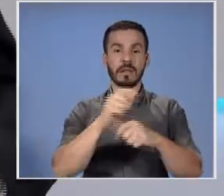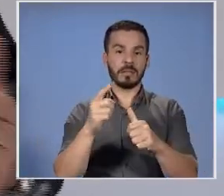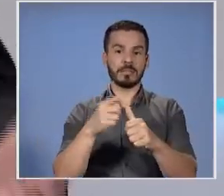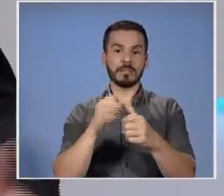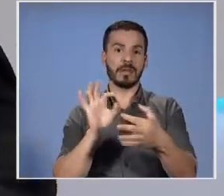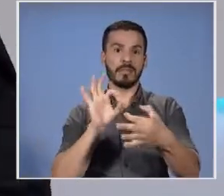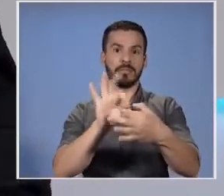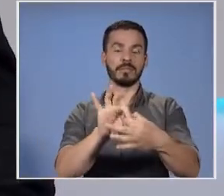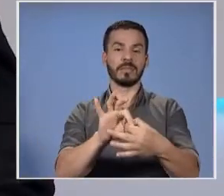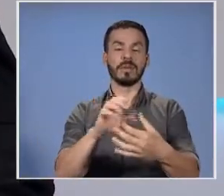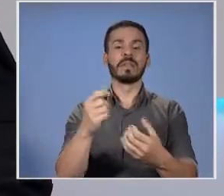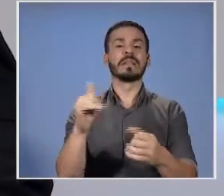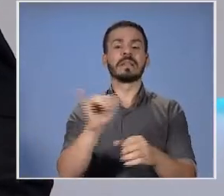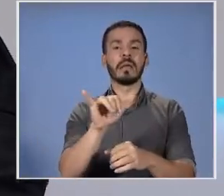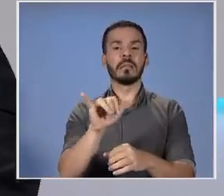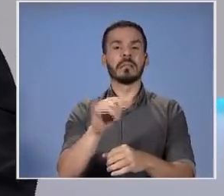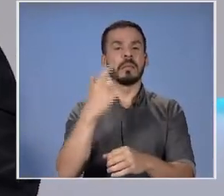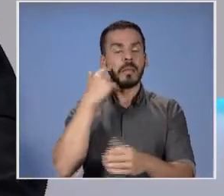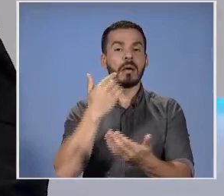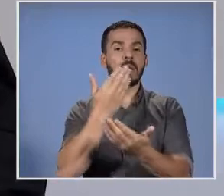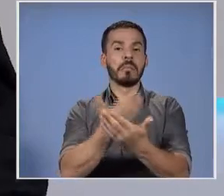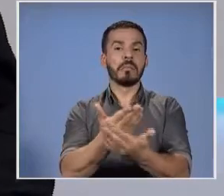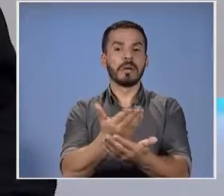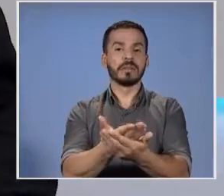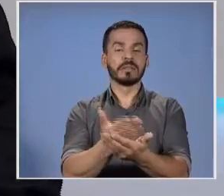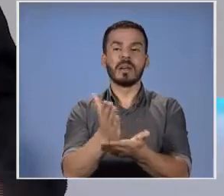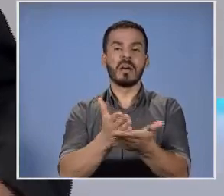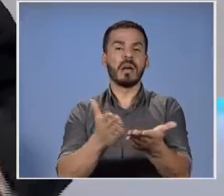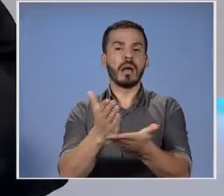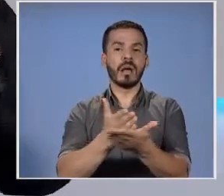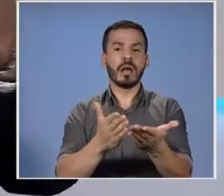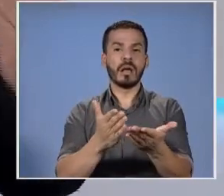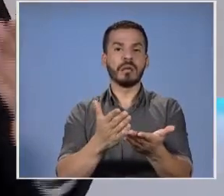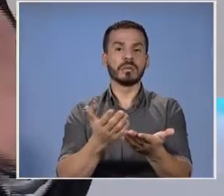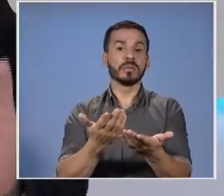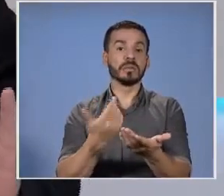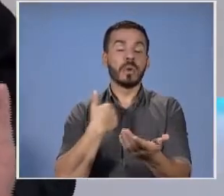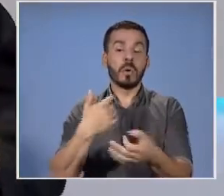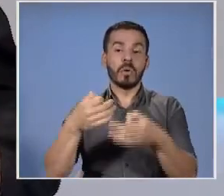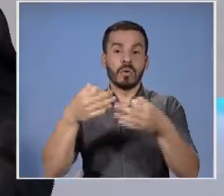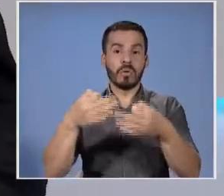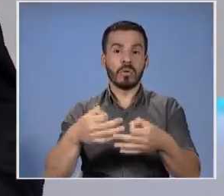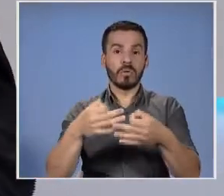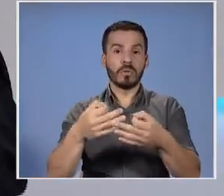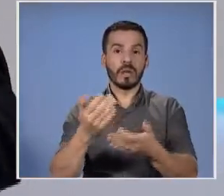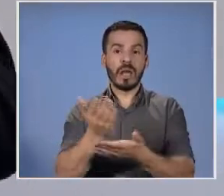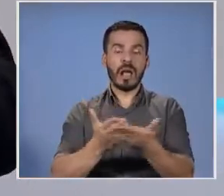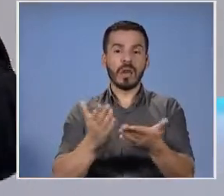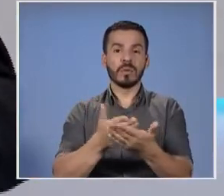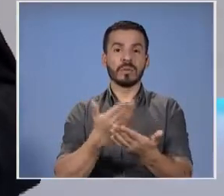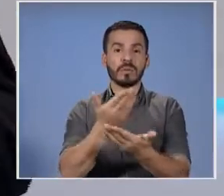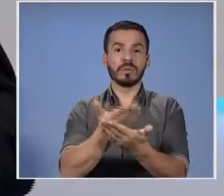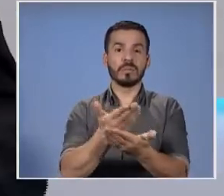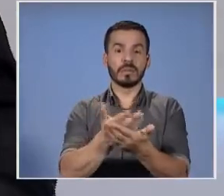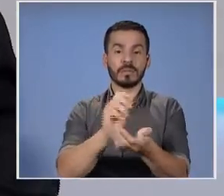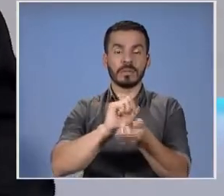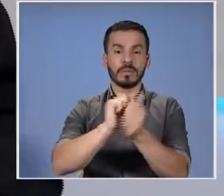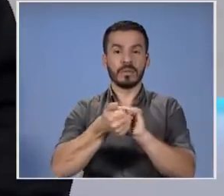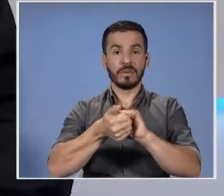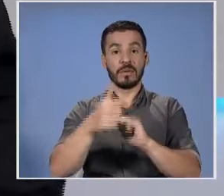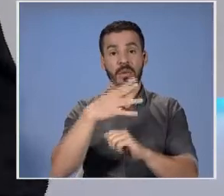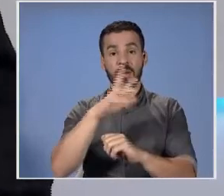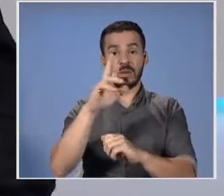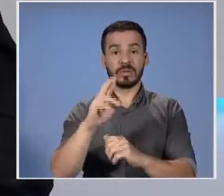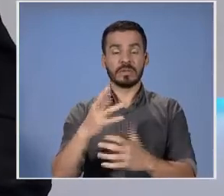vínculos, sino, ¿por qué no?, también para plantear algunas, o para confirmar algunos de los planteamientos de reforma que Costa